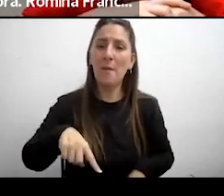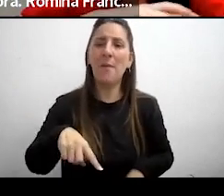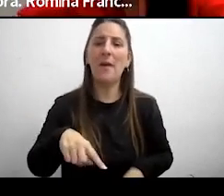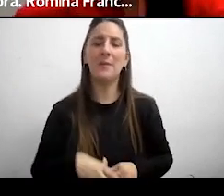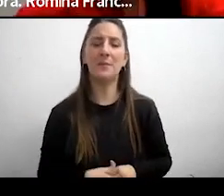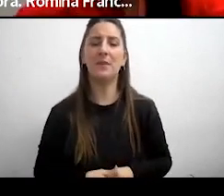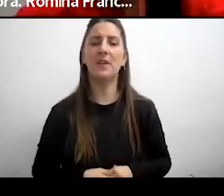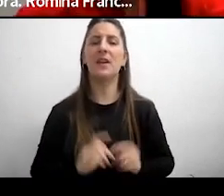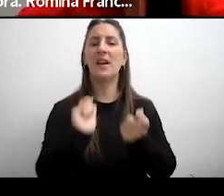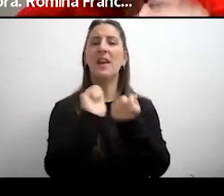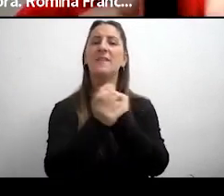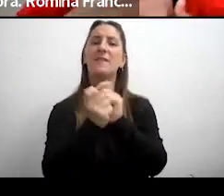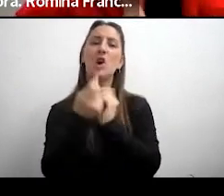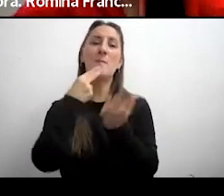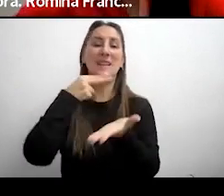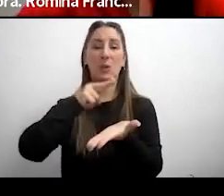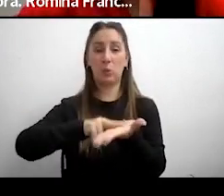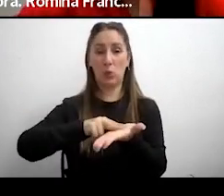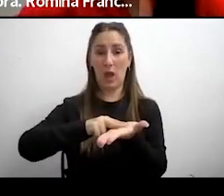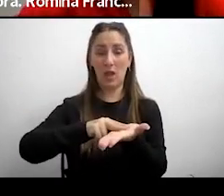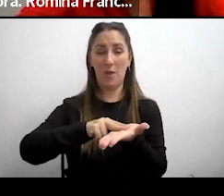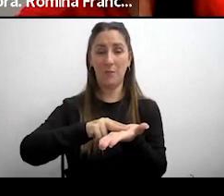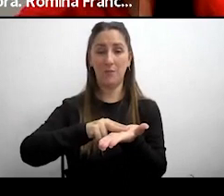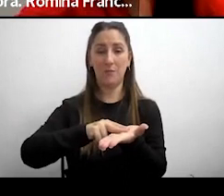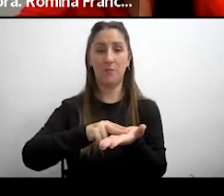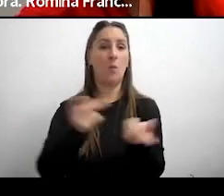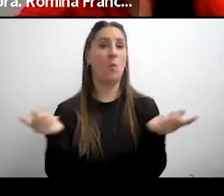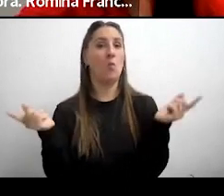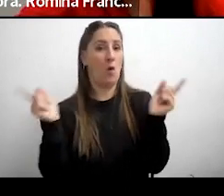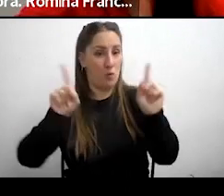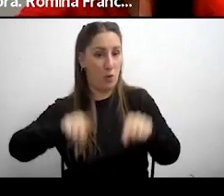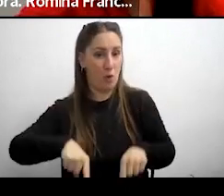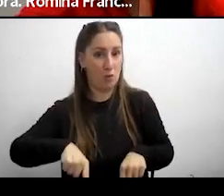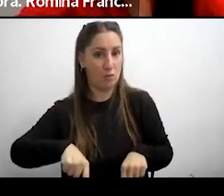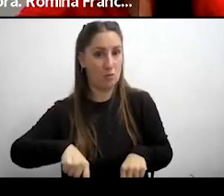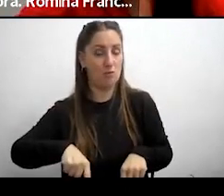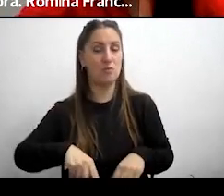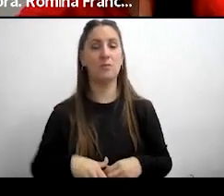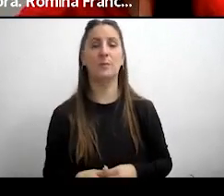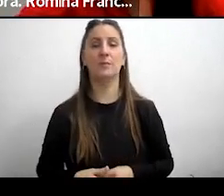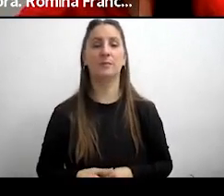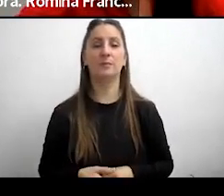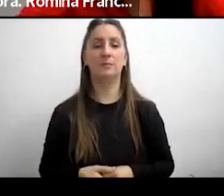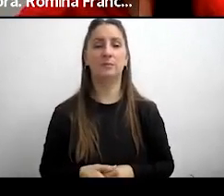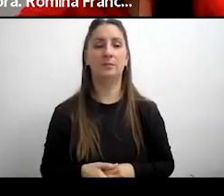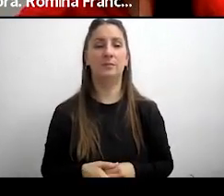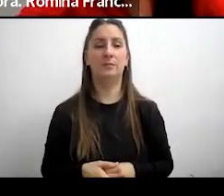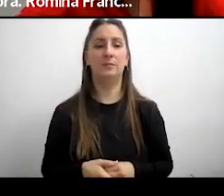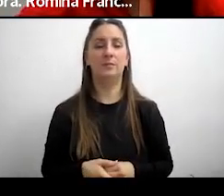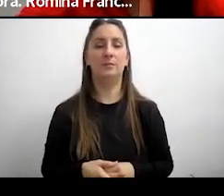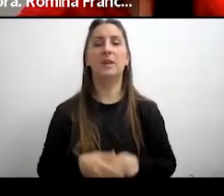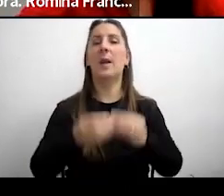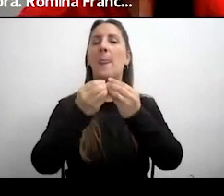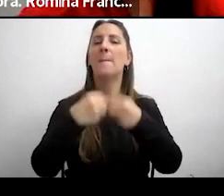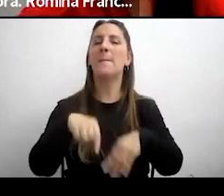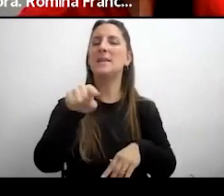la reforma tributaria que empezó nuevamente en los ejercicios que se inician a partir